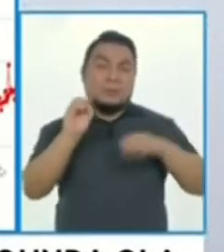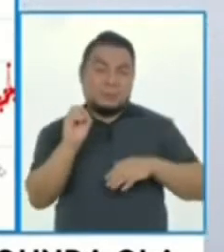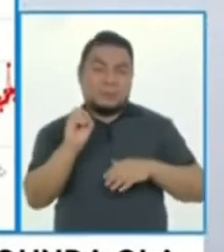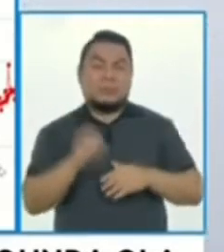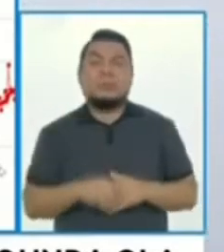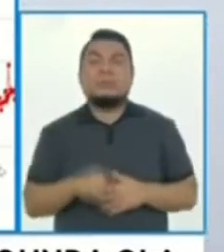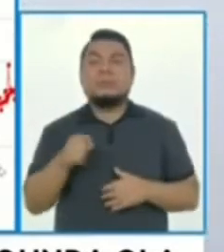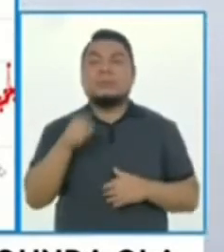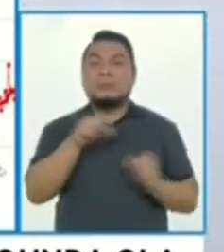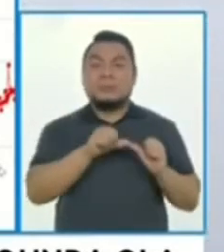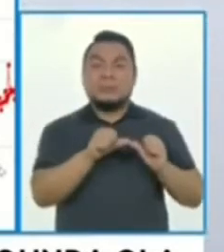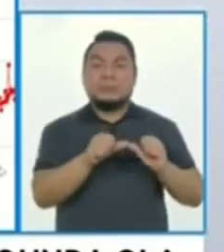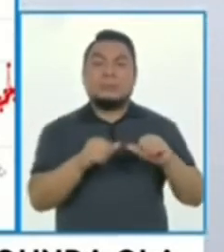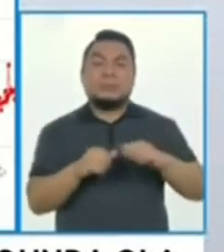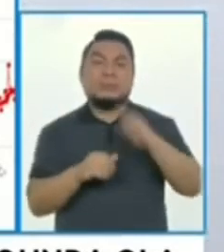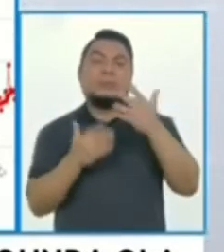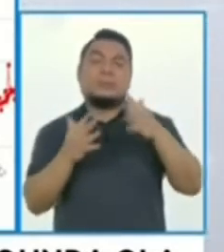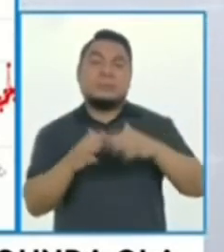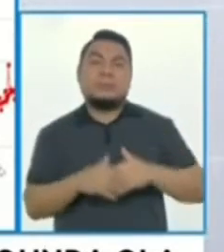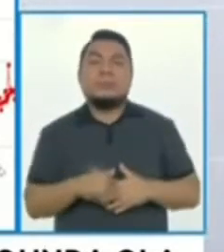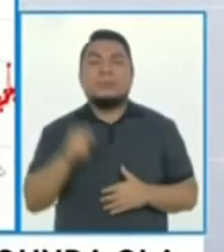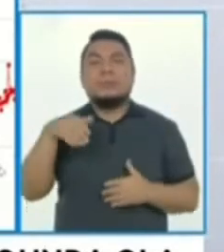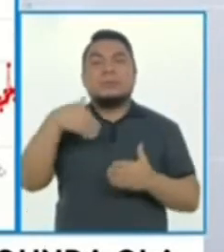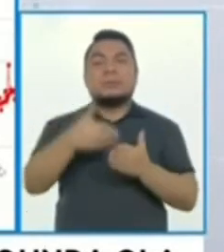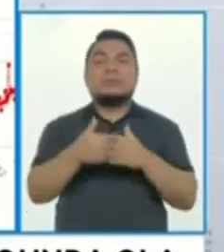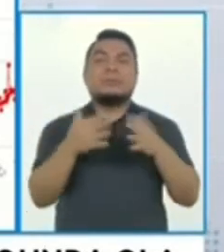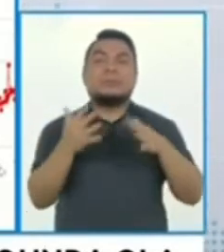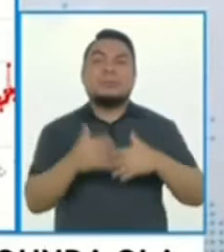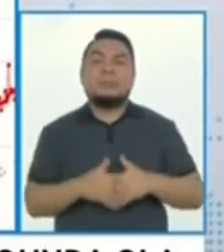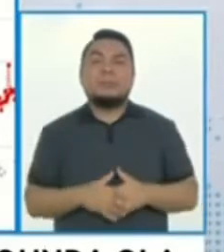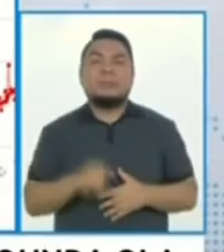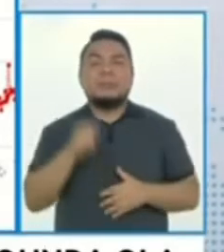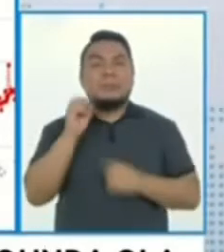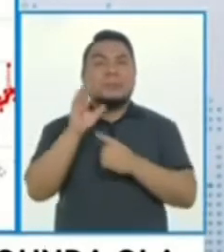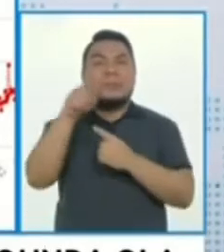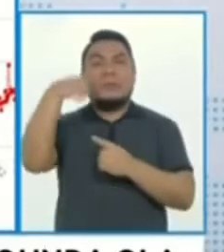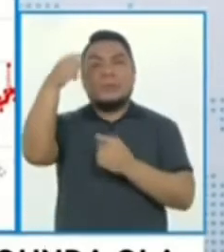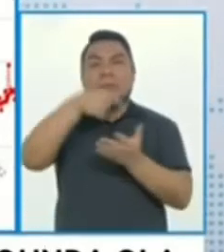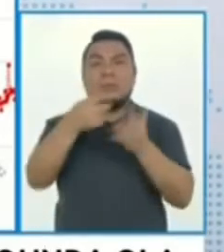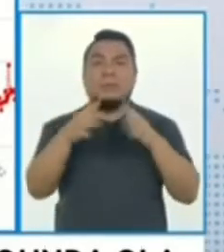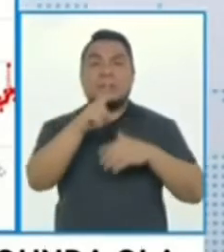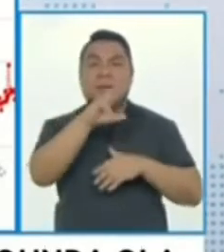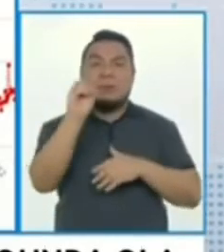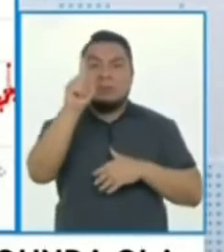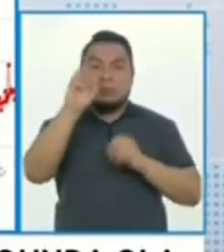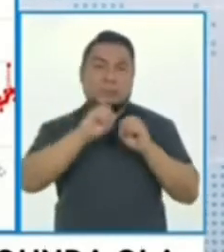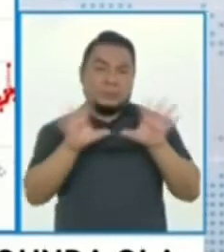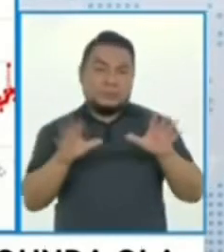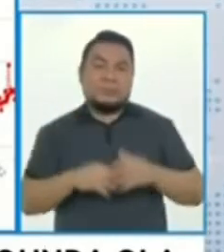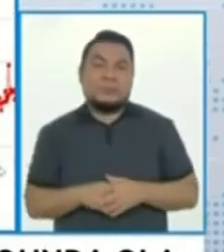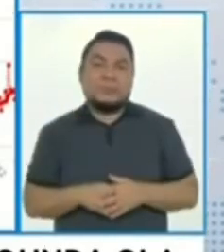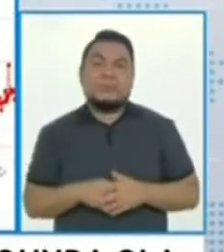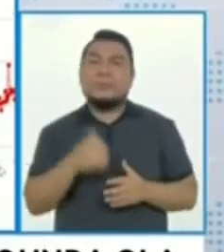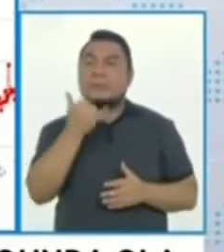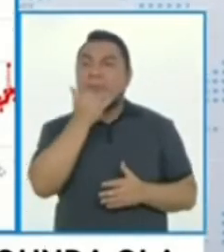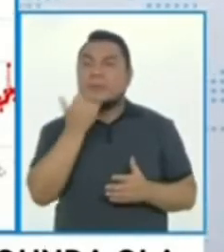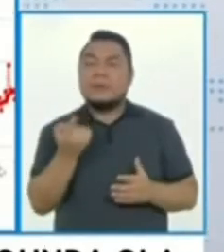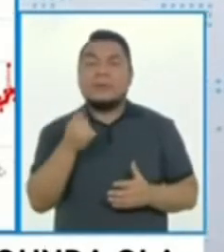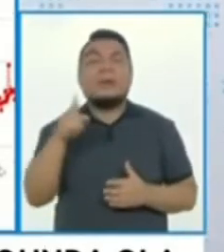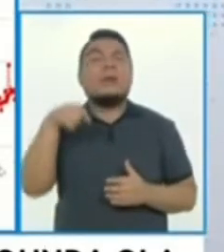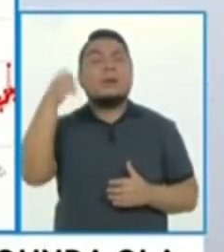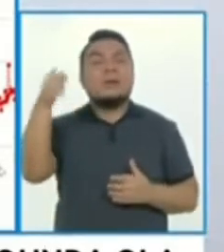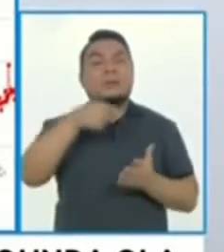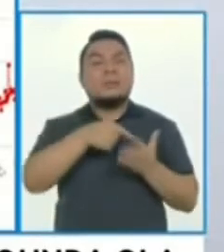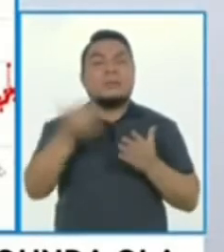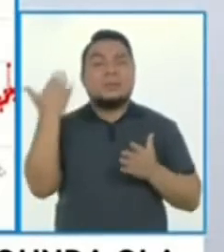80. Si se mantiene la tendencia, estaríamos hablando de que llegaríamos a reportar la siguiente semana más de 100 por día, ¿no? ¿Qué ha pasado? La semana pasada se